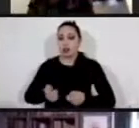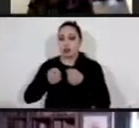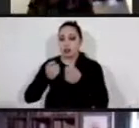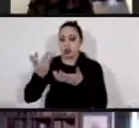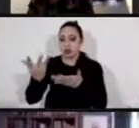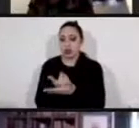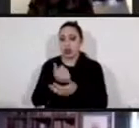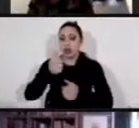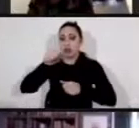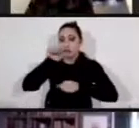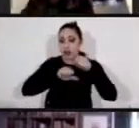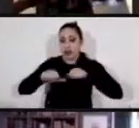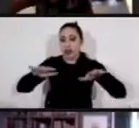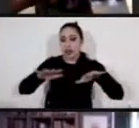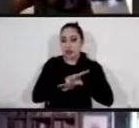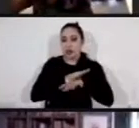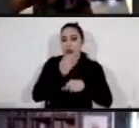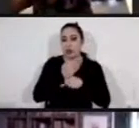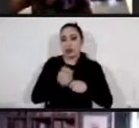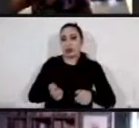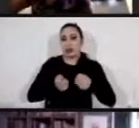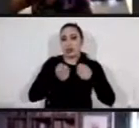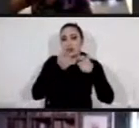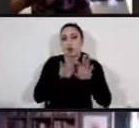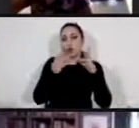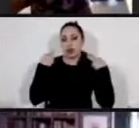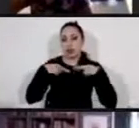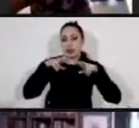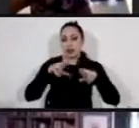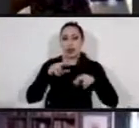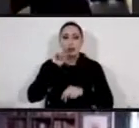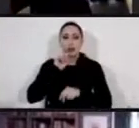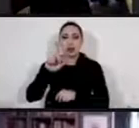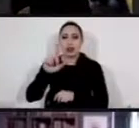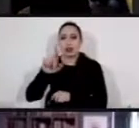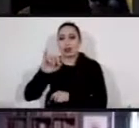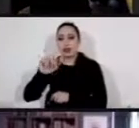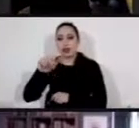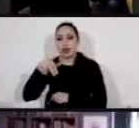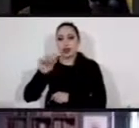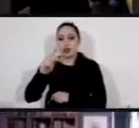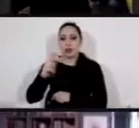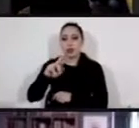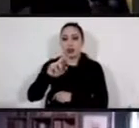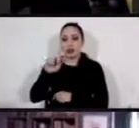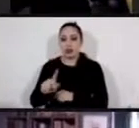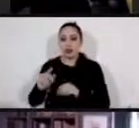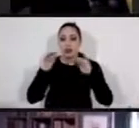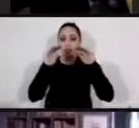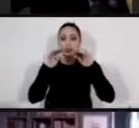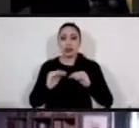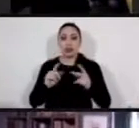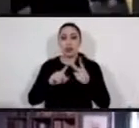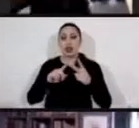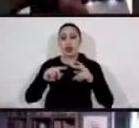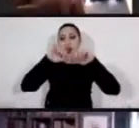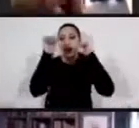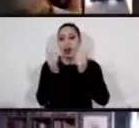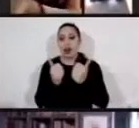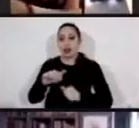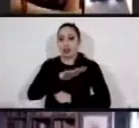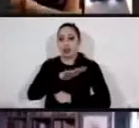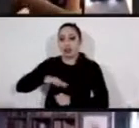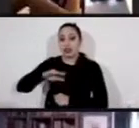nombre recibe la medalla su representante, Liliana Pérez. En artes escénicas,